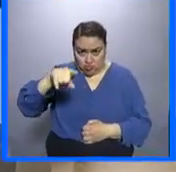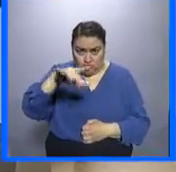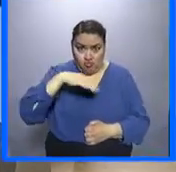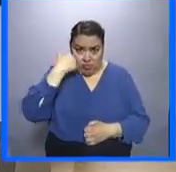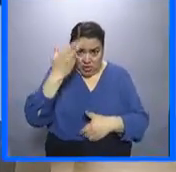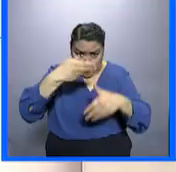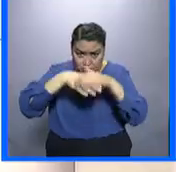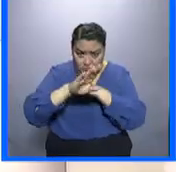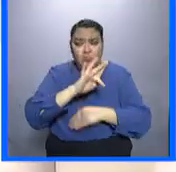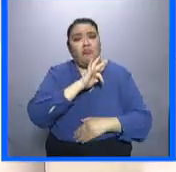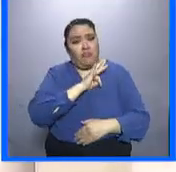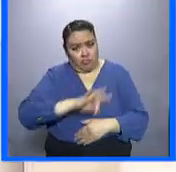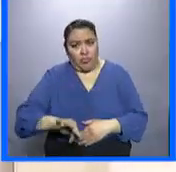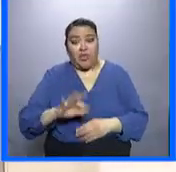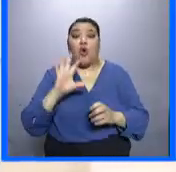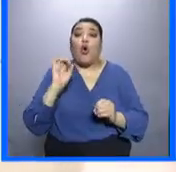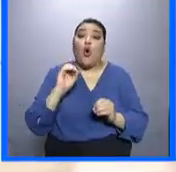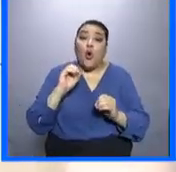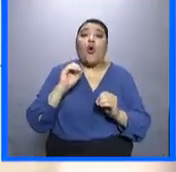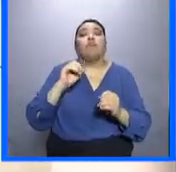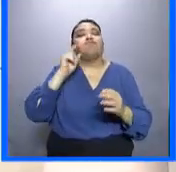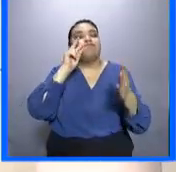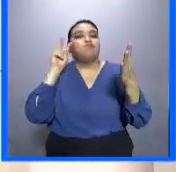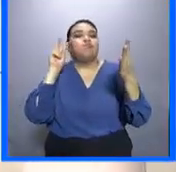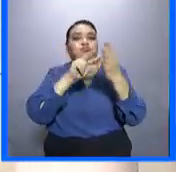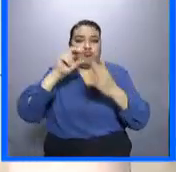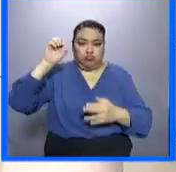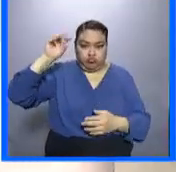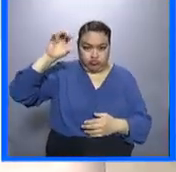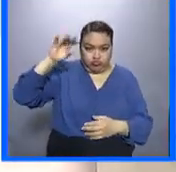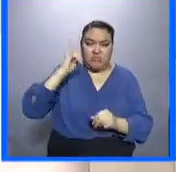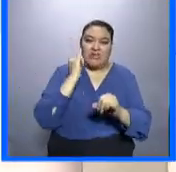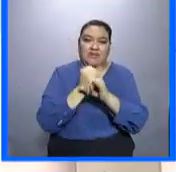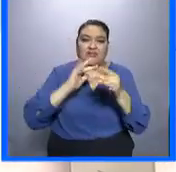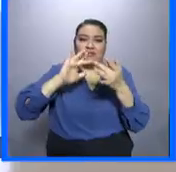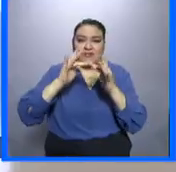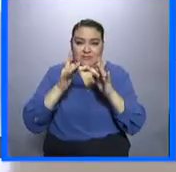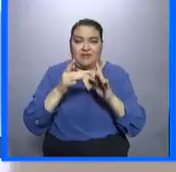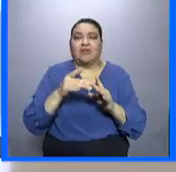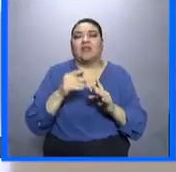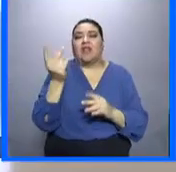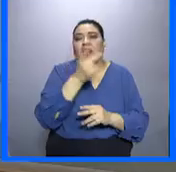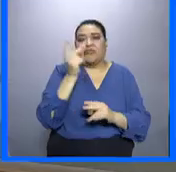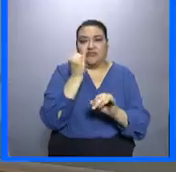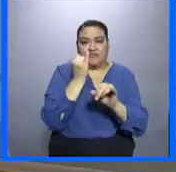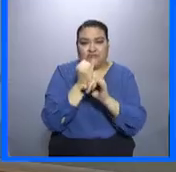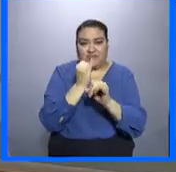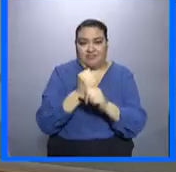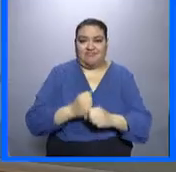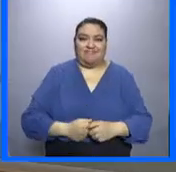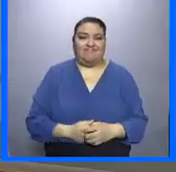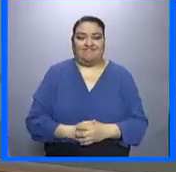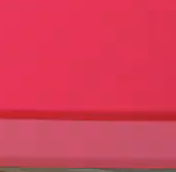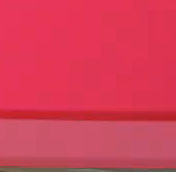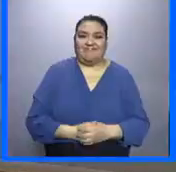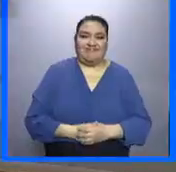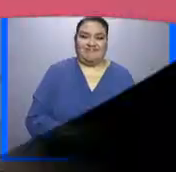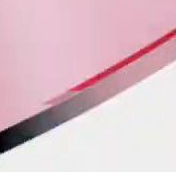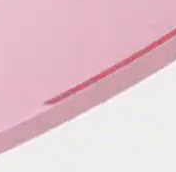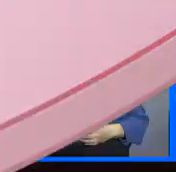su acceso y seguir la transmisión en vivo a través de las redes sociales de ambas instituciones.